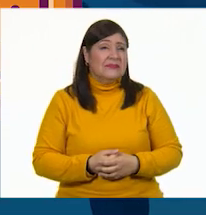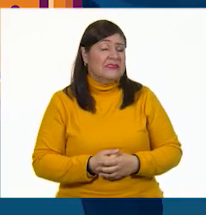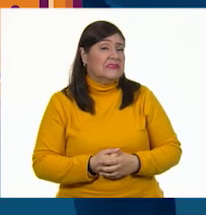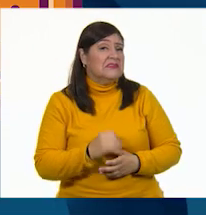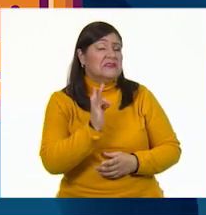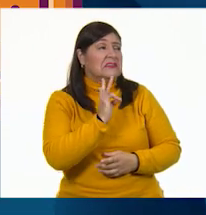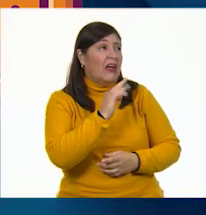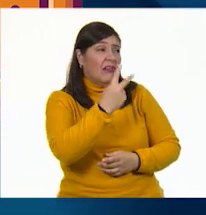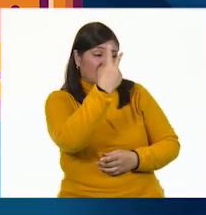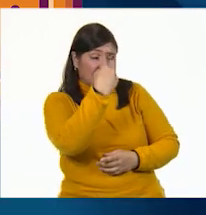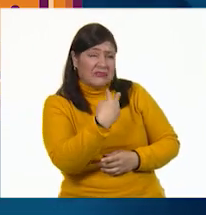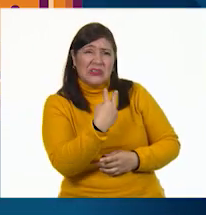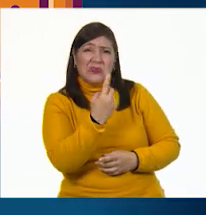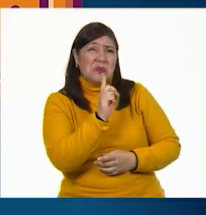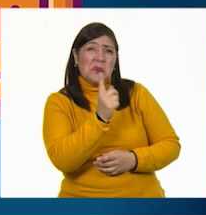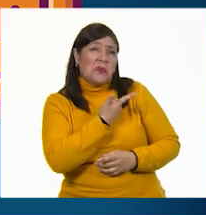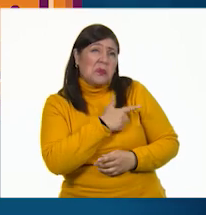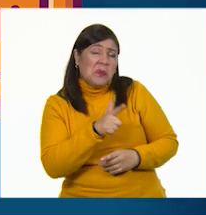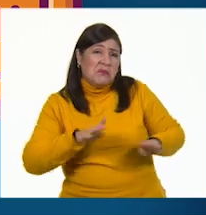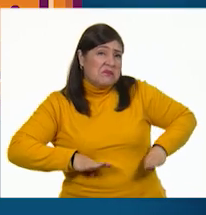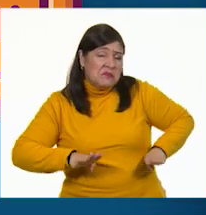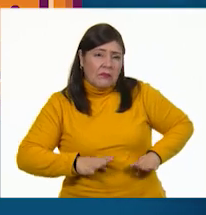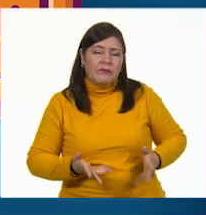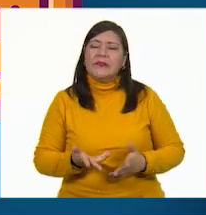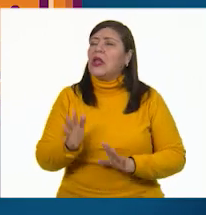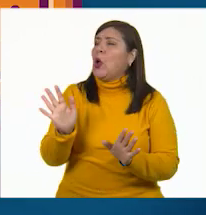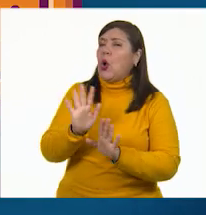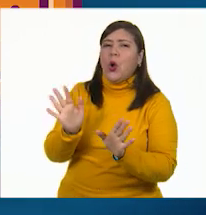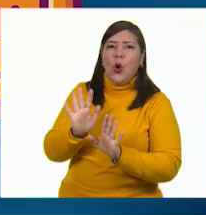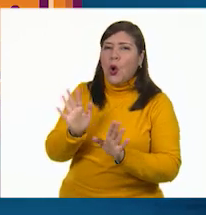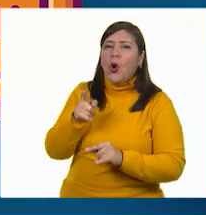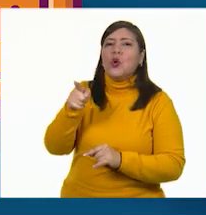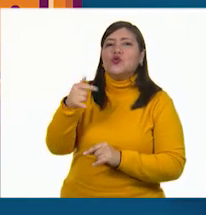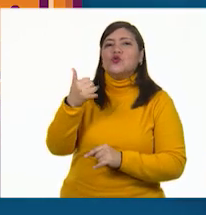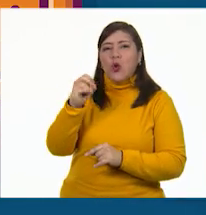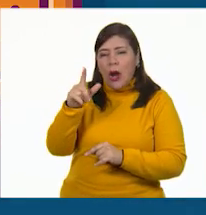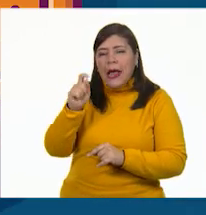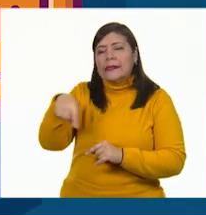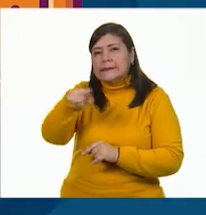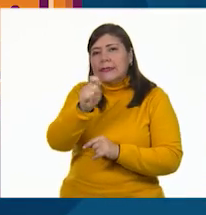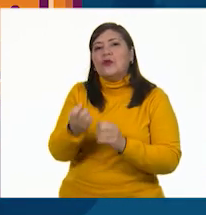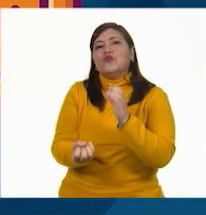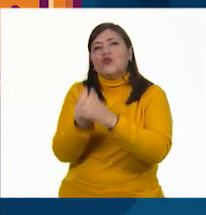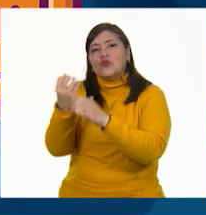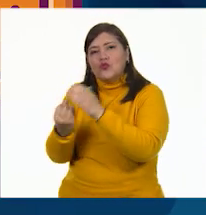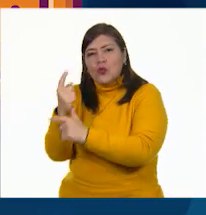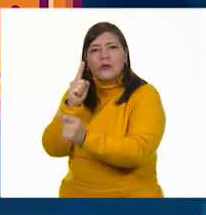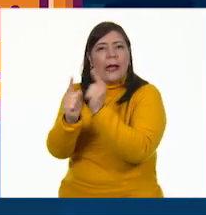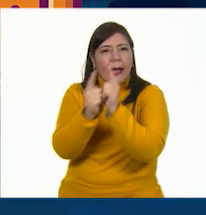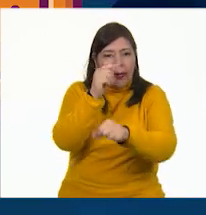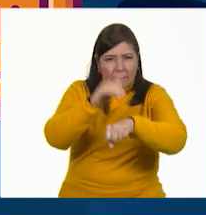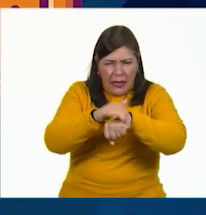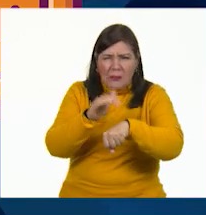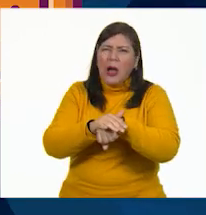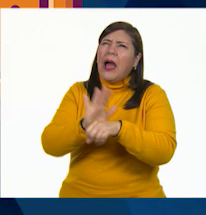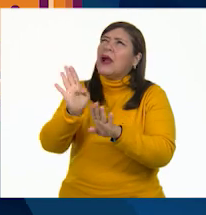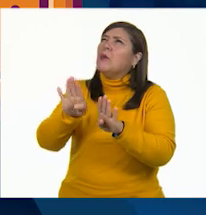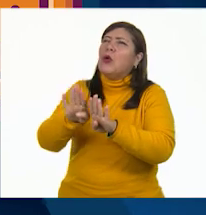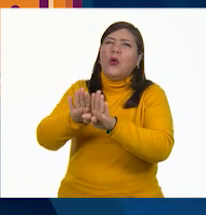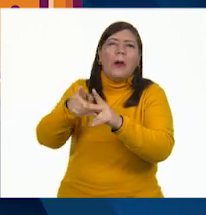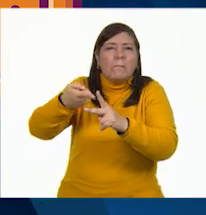les caigo mal? No, Yola. Van a ser tus nuevos amigos. Es como empezar de